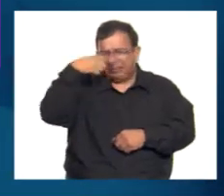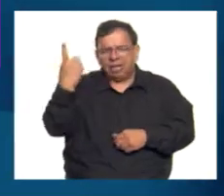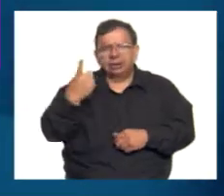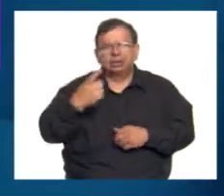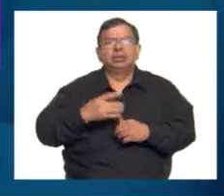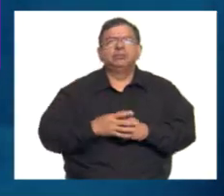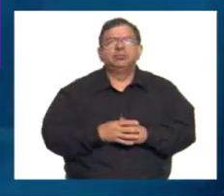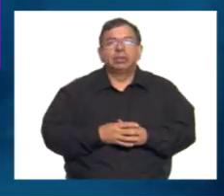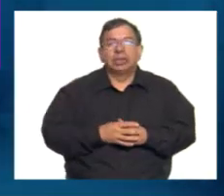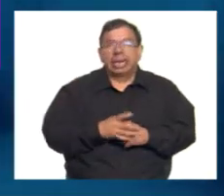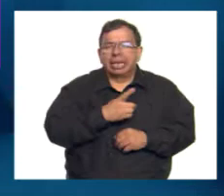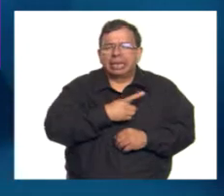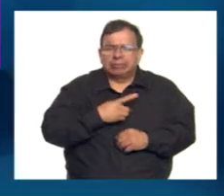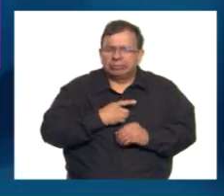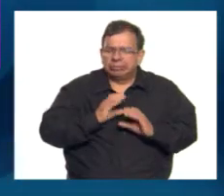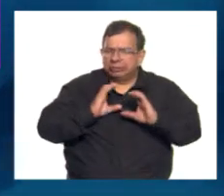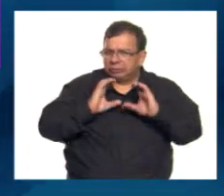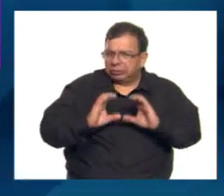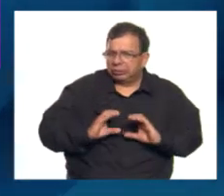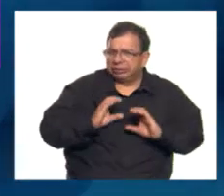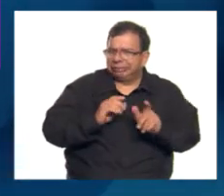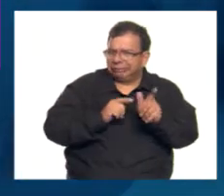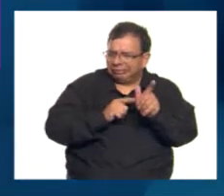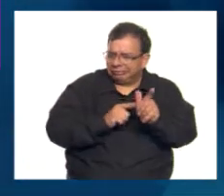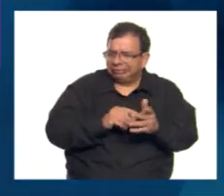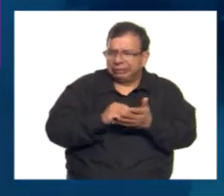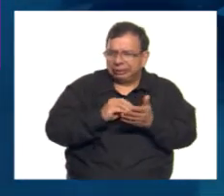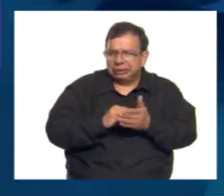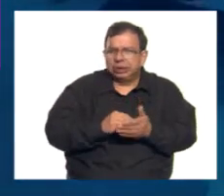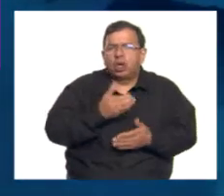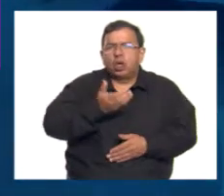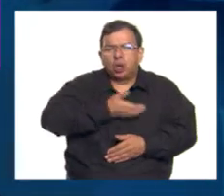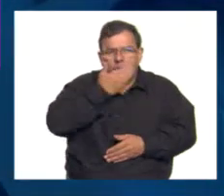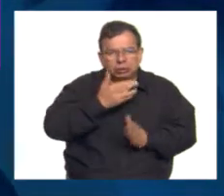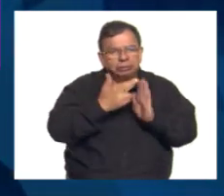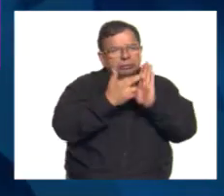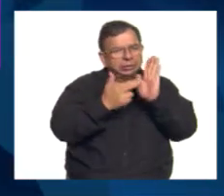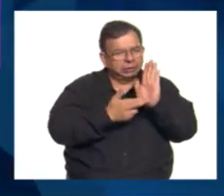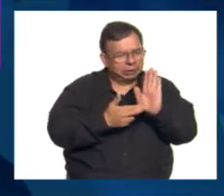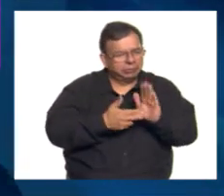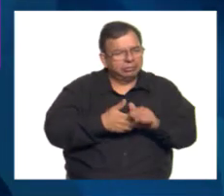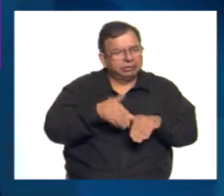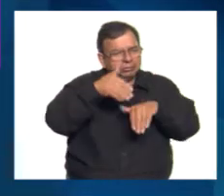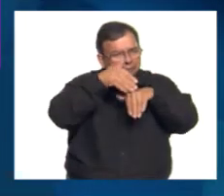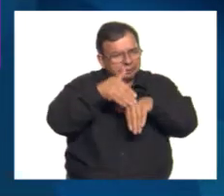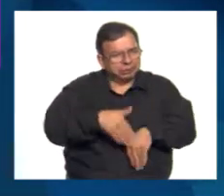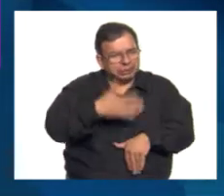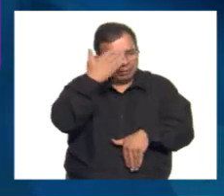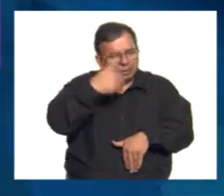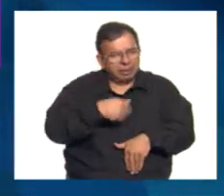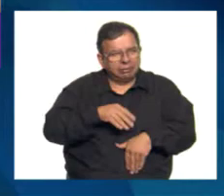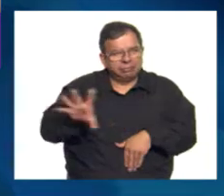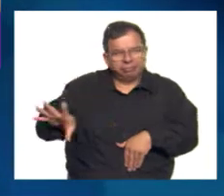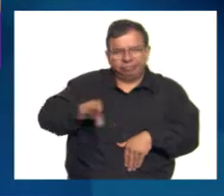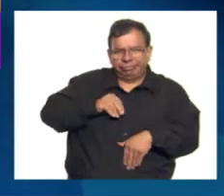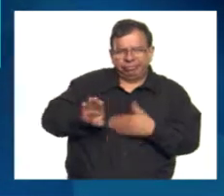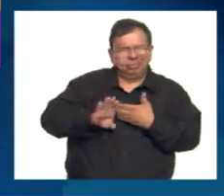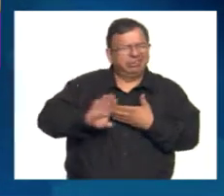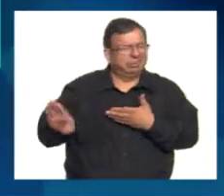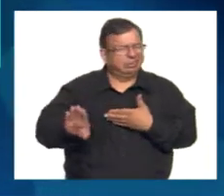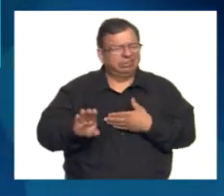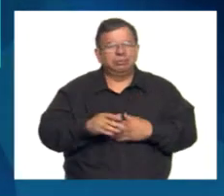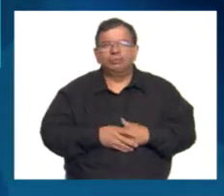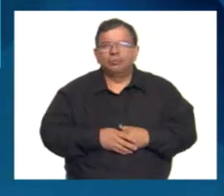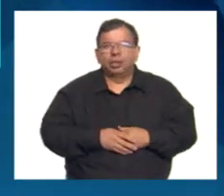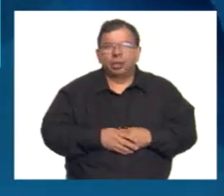personas. Por eso hay que continuar cuidándonos siguiendo las buenas prácticas que ya todos conocemos para evitar contagiarnos.